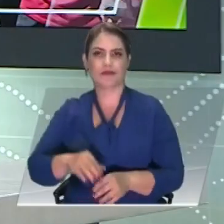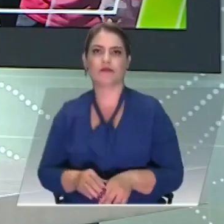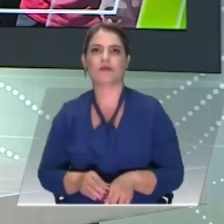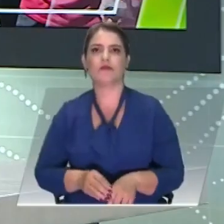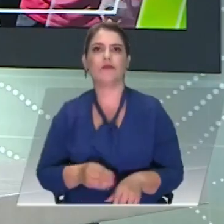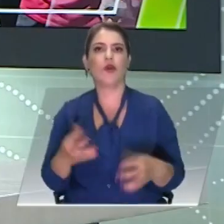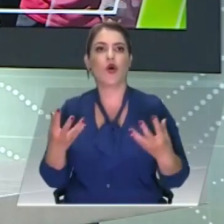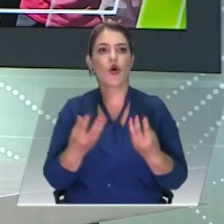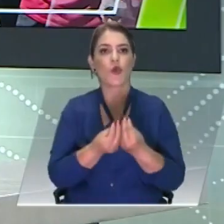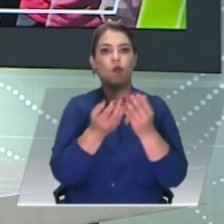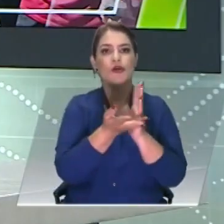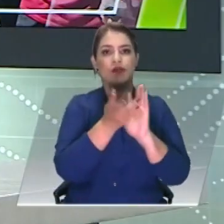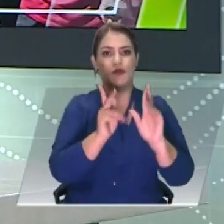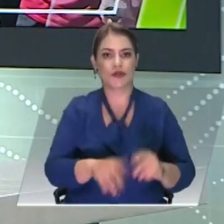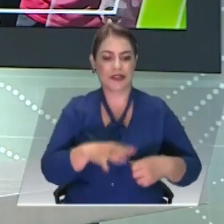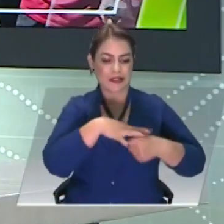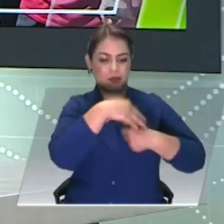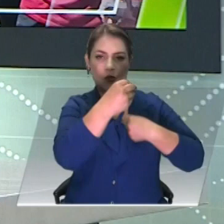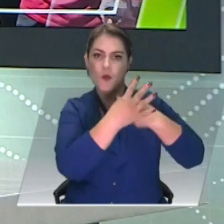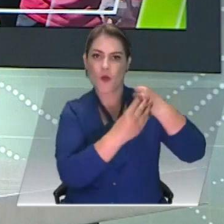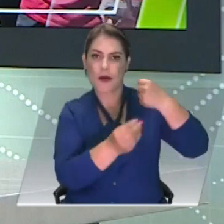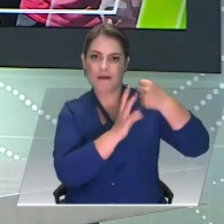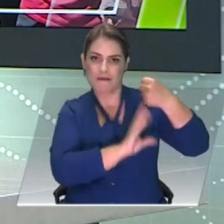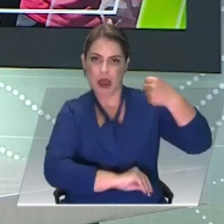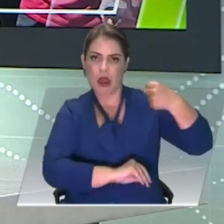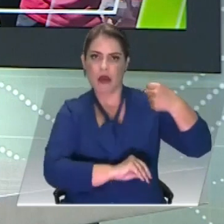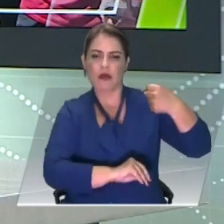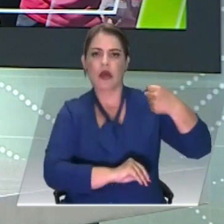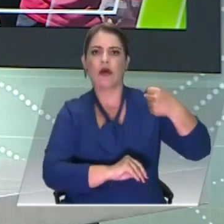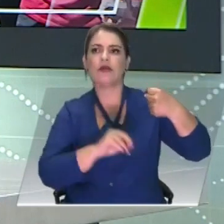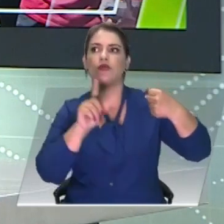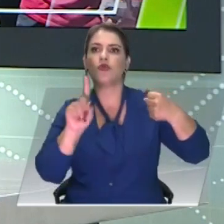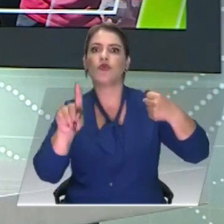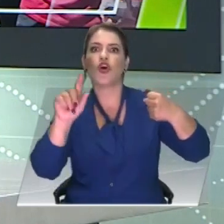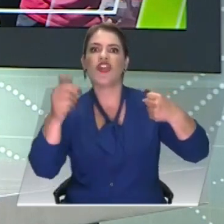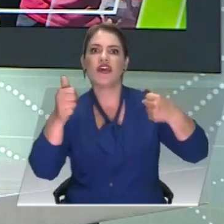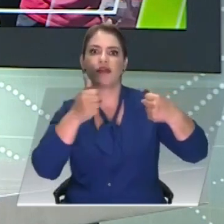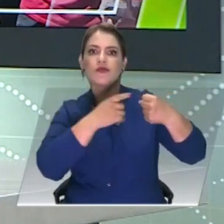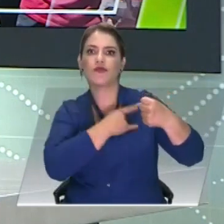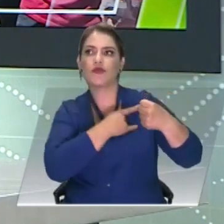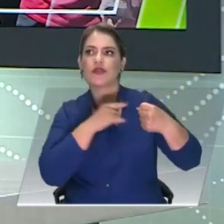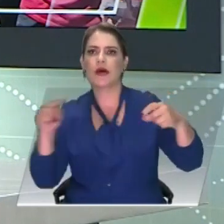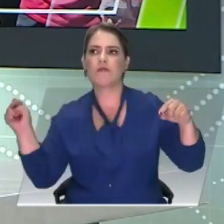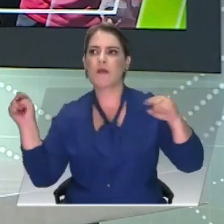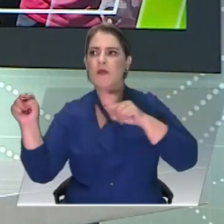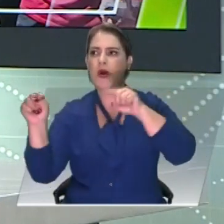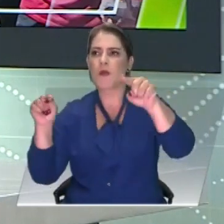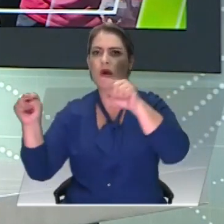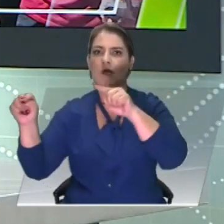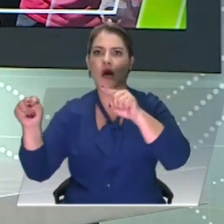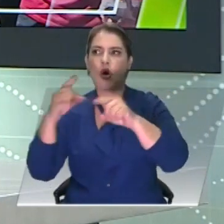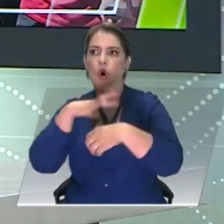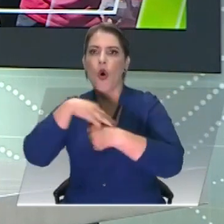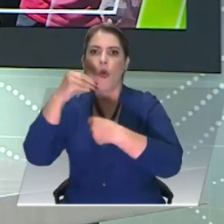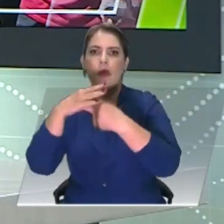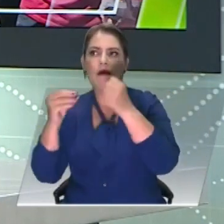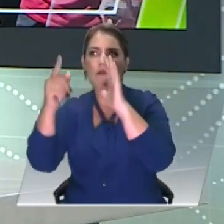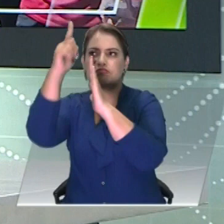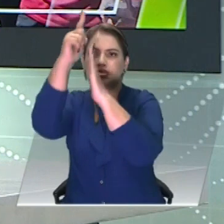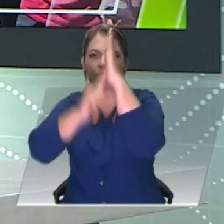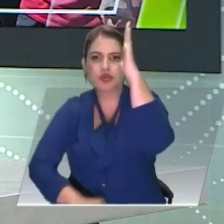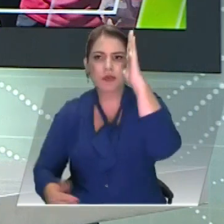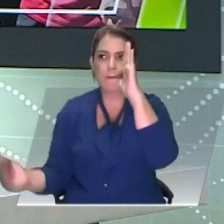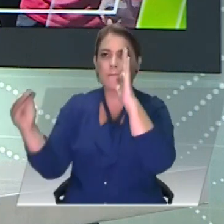Un grupo de estudiantes de la UPB obtuvo el puesto 14 entre 110 universidades del mundo durante la competencia internacional